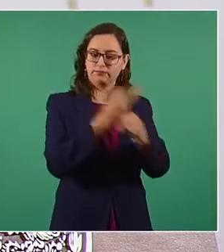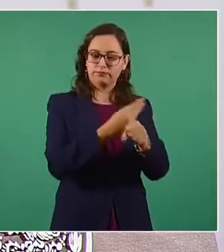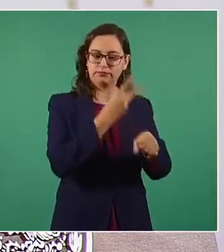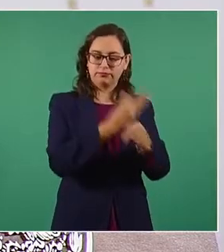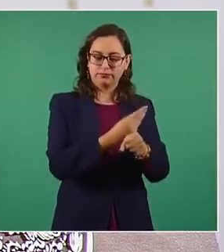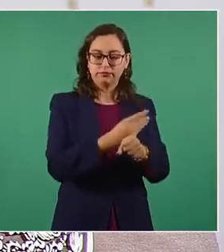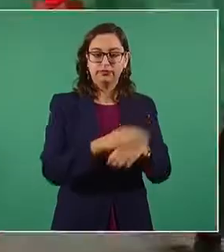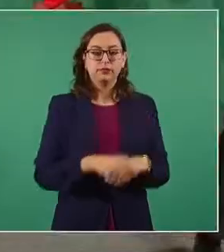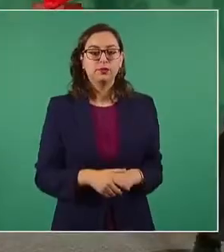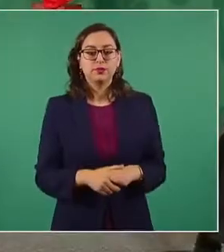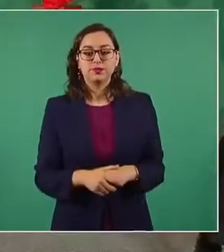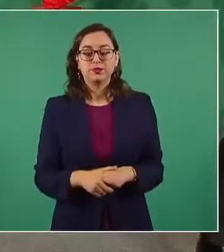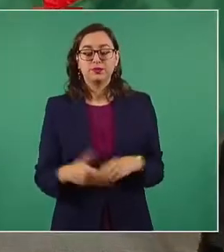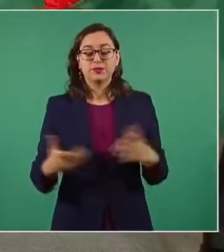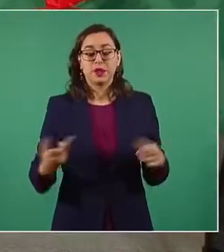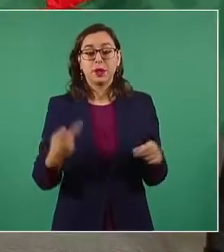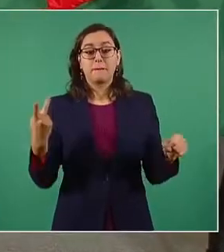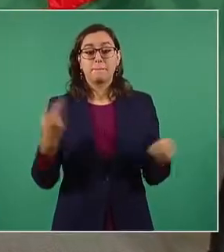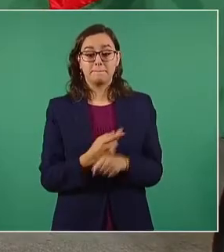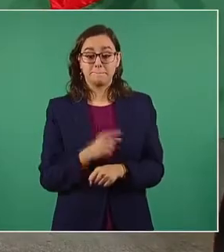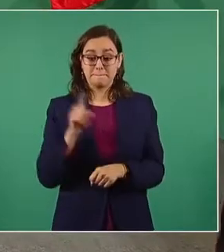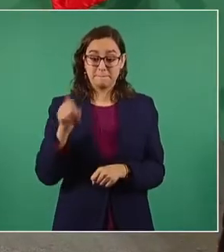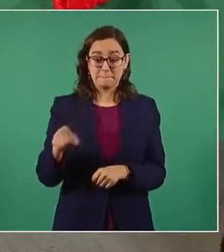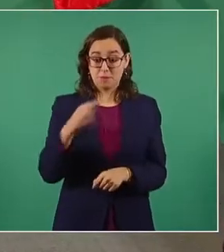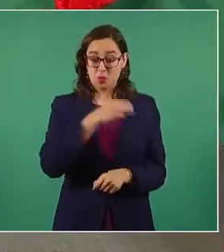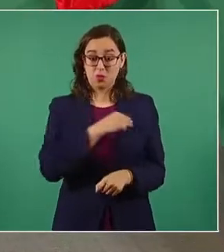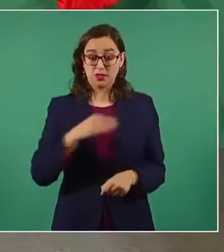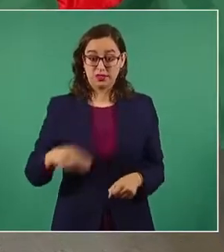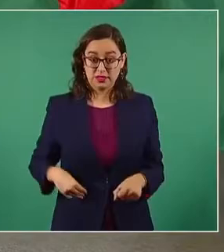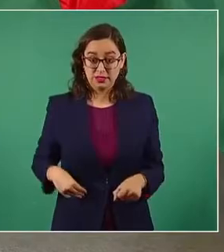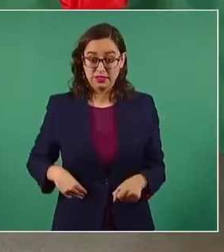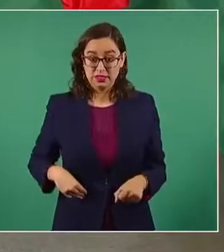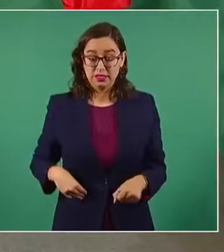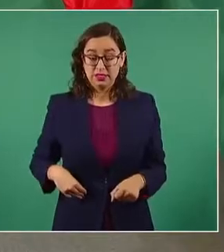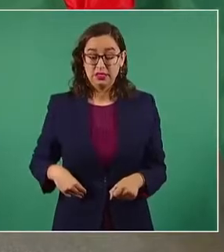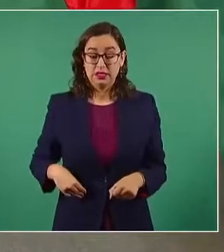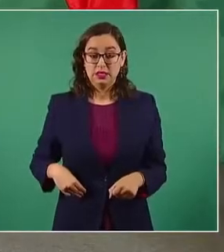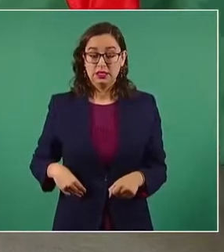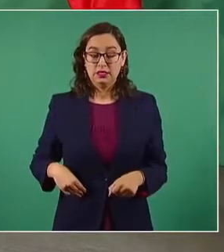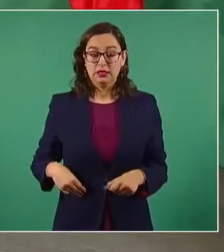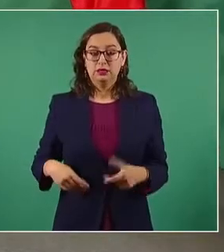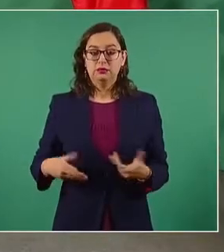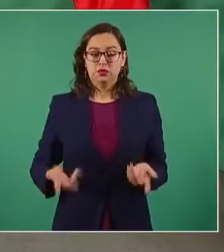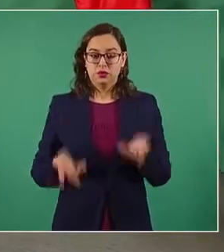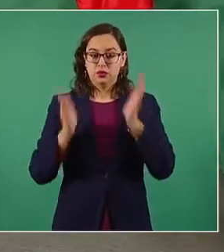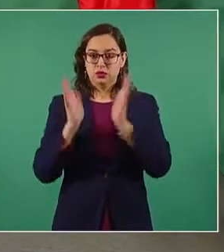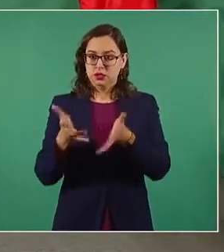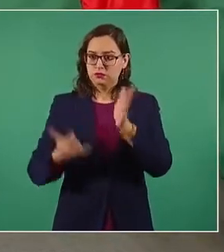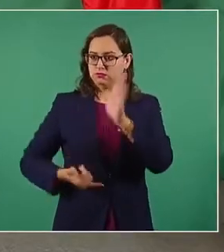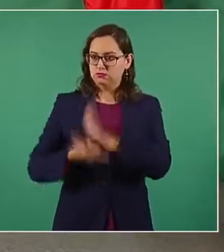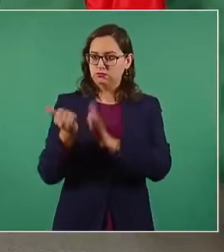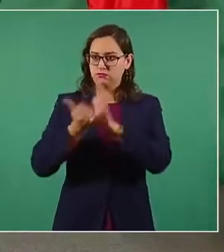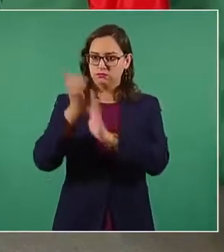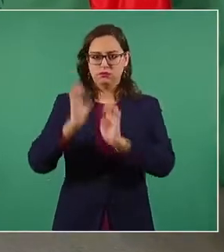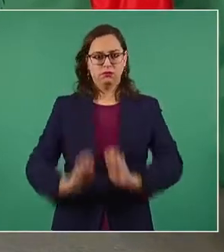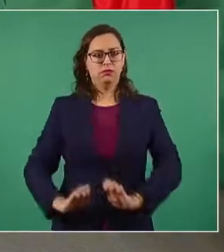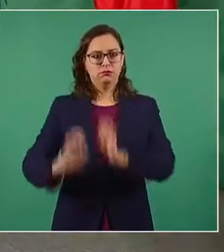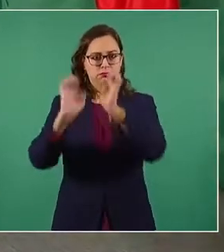En el caso de Cajeme se tiene un cuartel de la Guardia